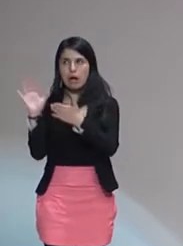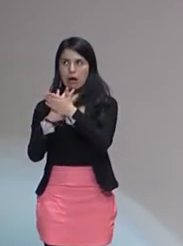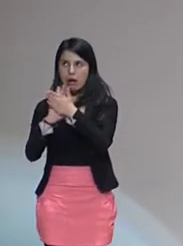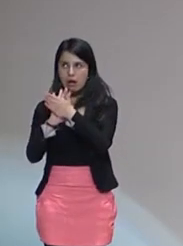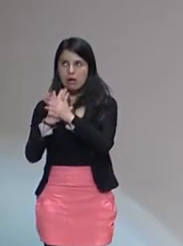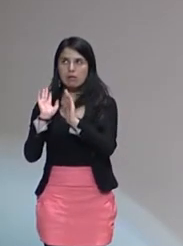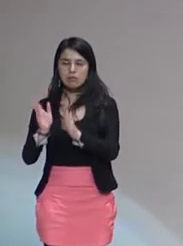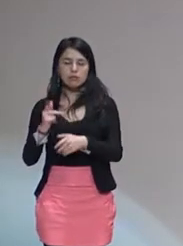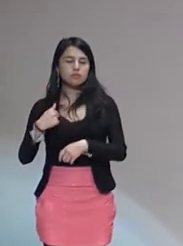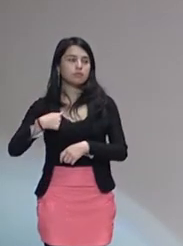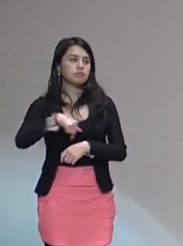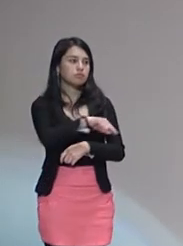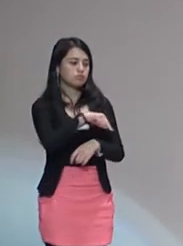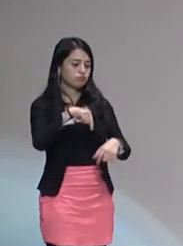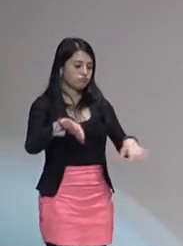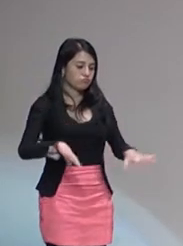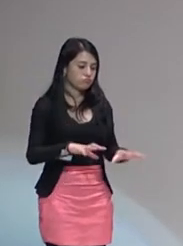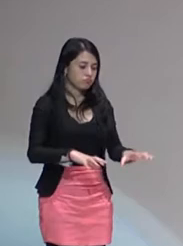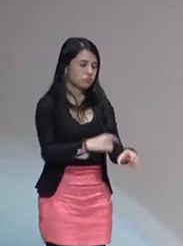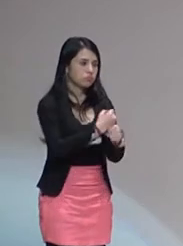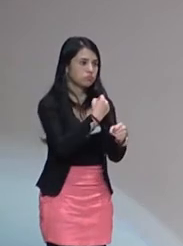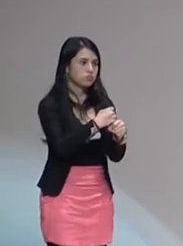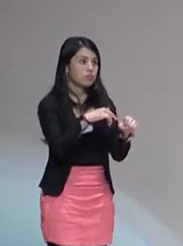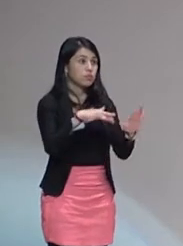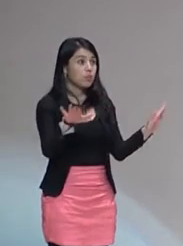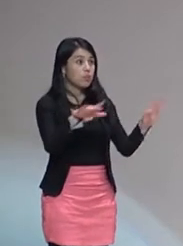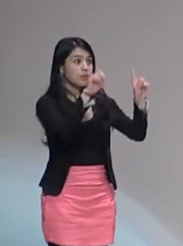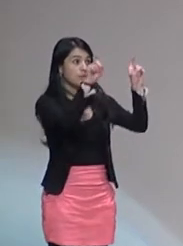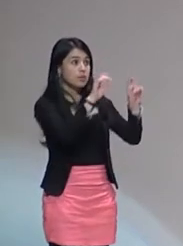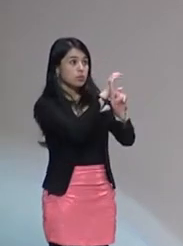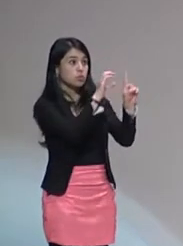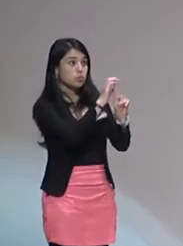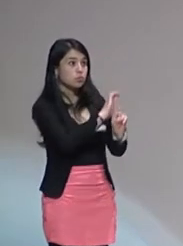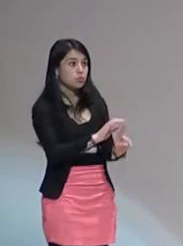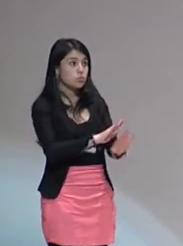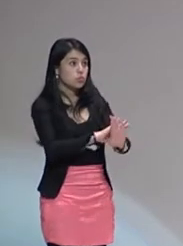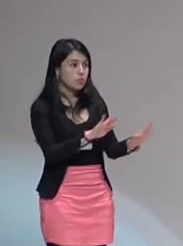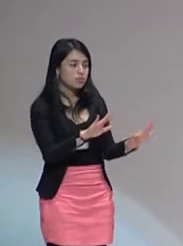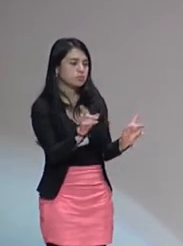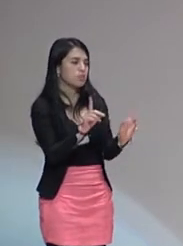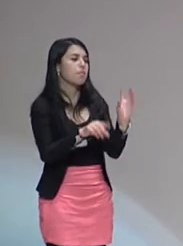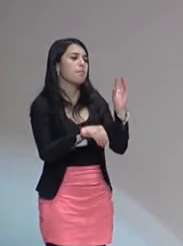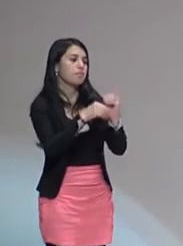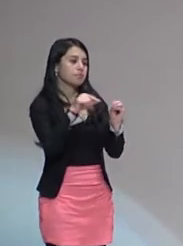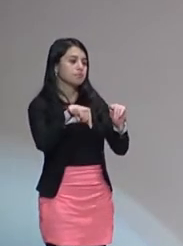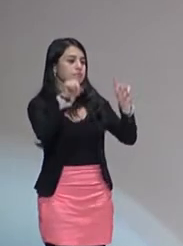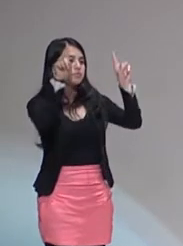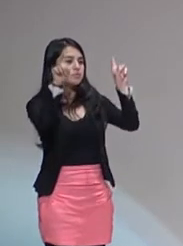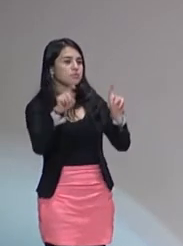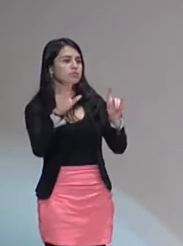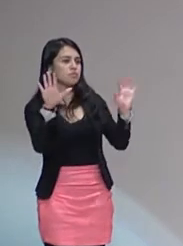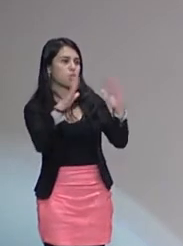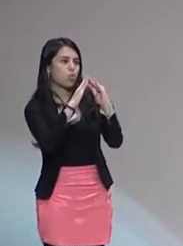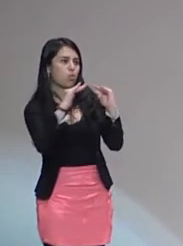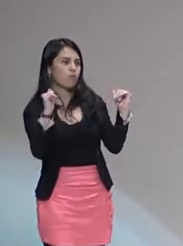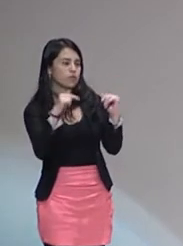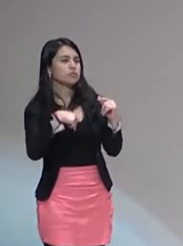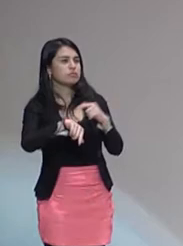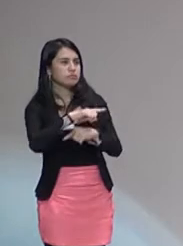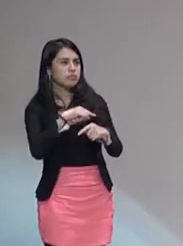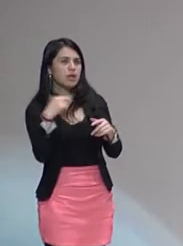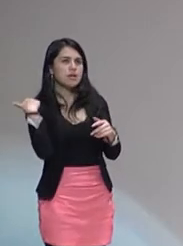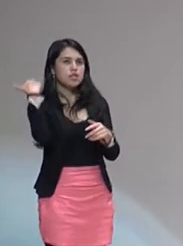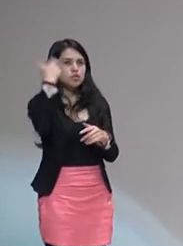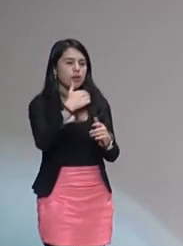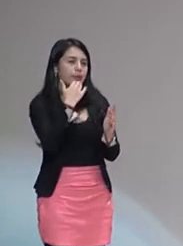a trabajar entonces no solo con temas culturales, sino con temas relacionados con el conflicto, la historia